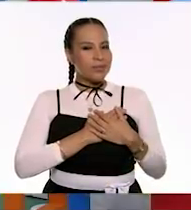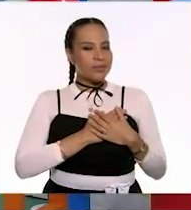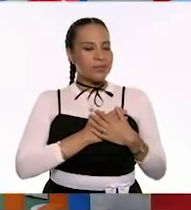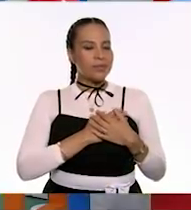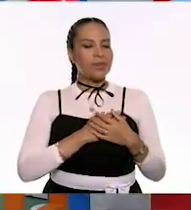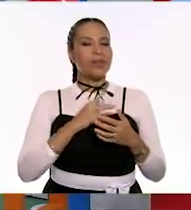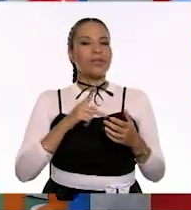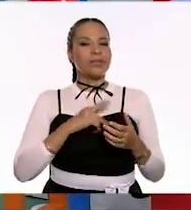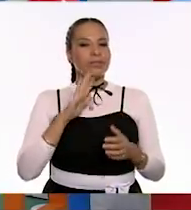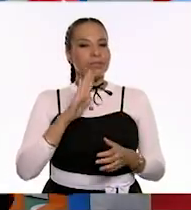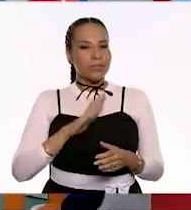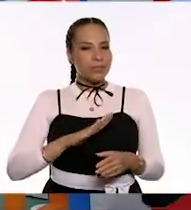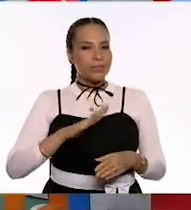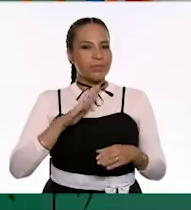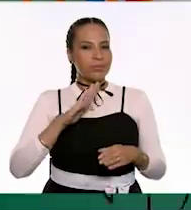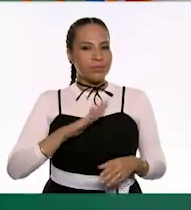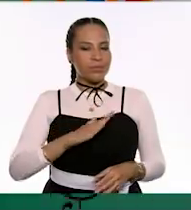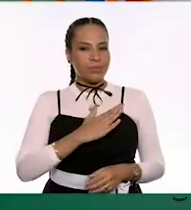Bajamos un poquito